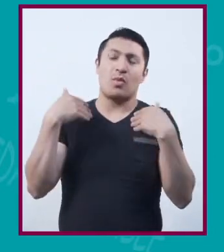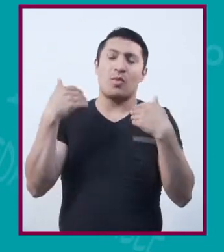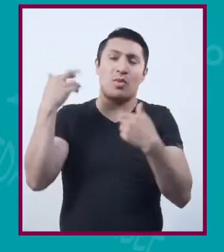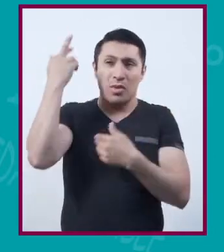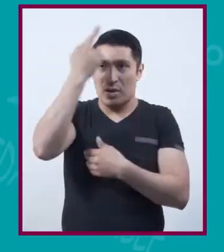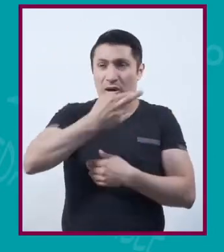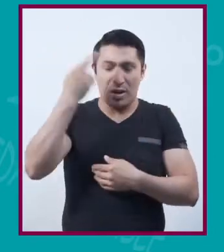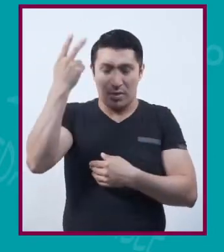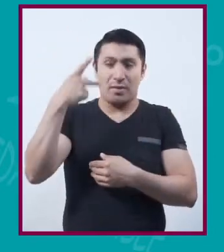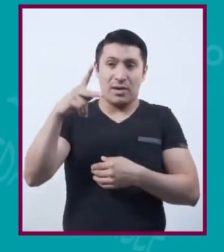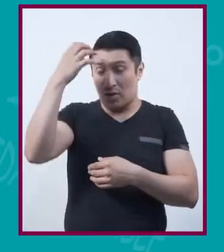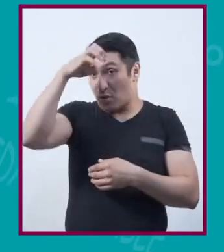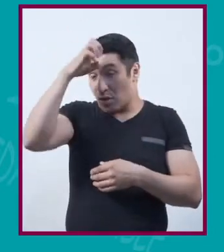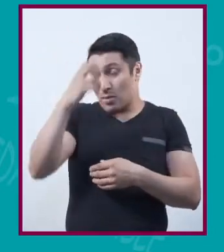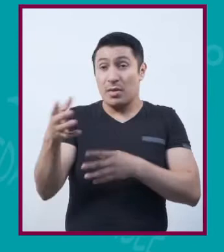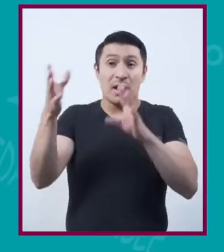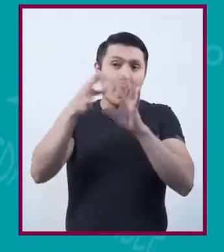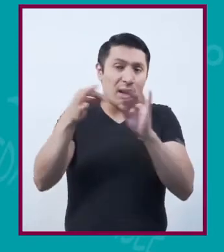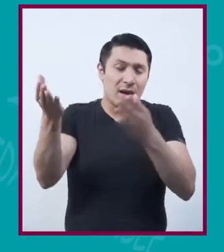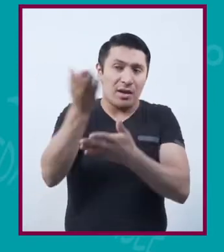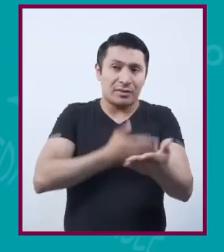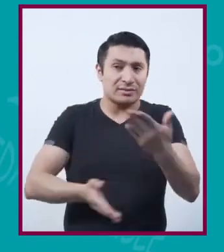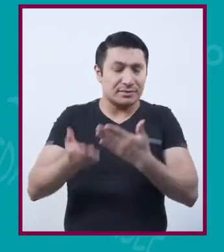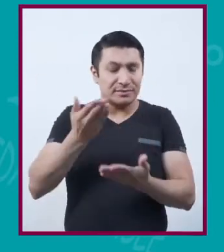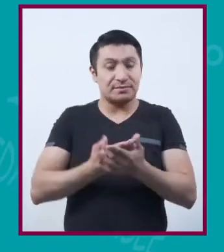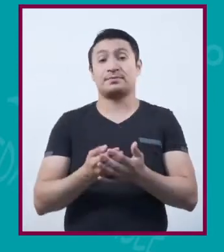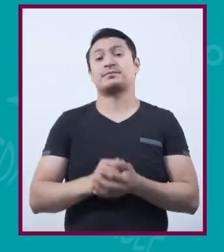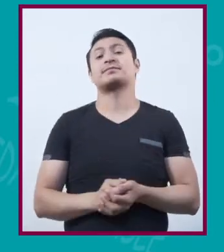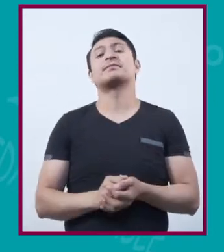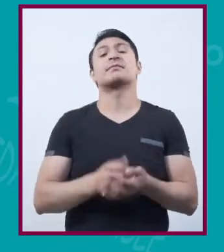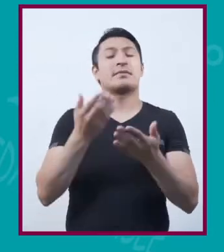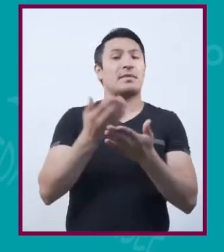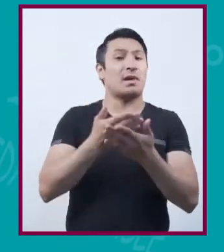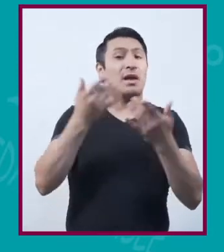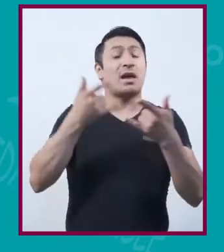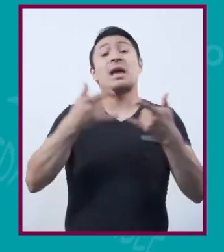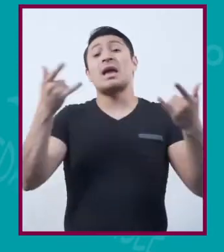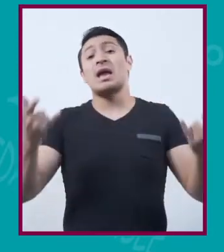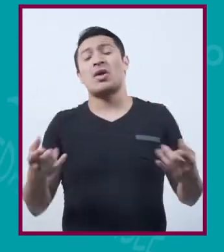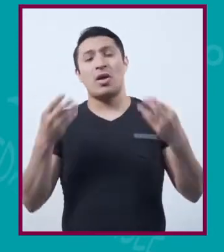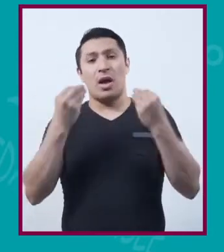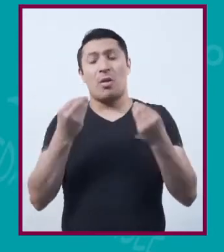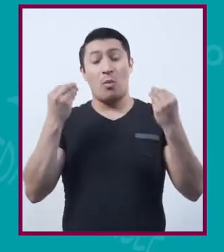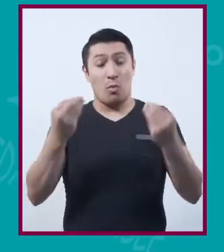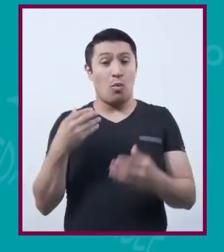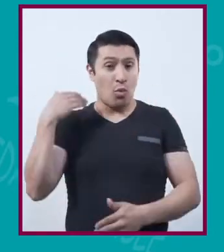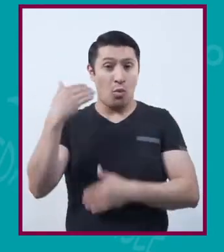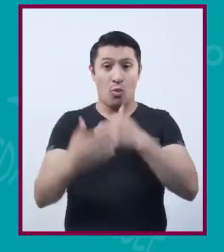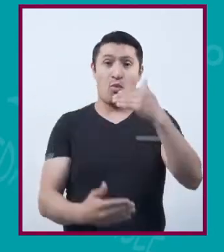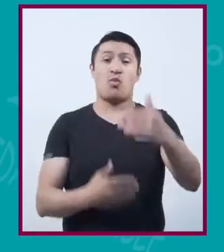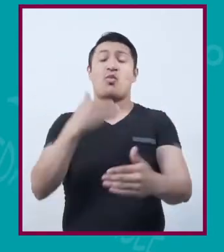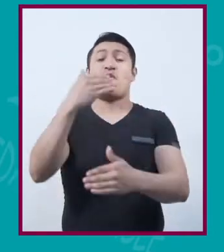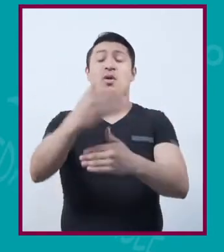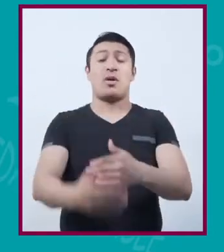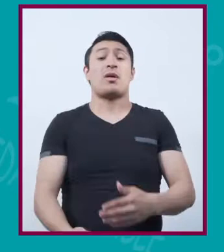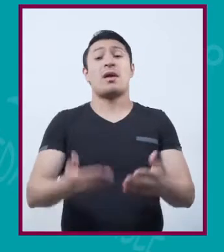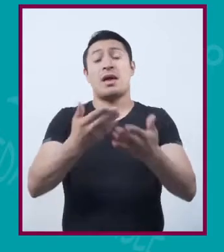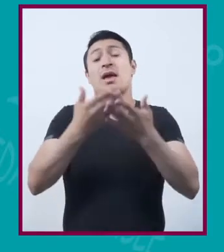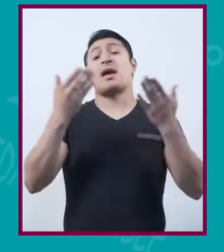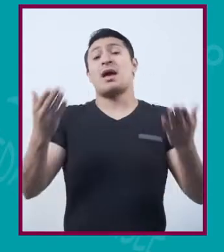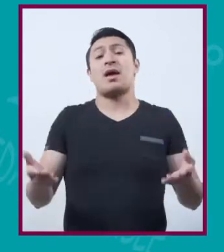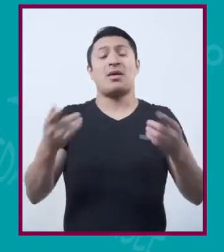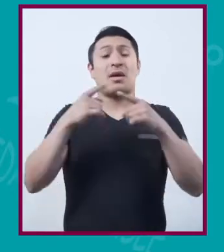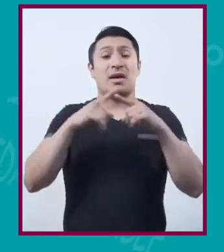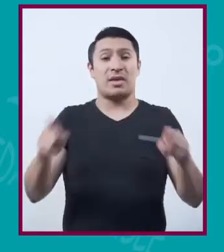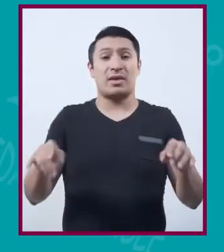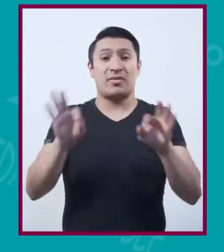y reflexionen sobre lo vivido. Tenemos que en la historia ha avanzado mucho en la disciplina histórica y